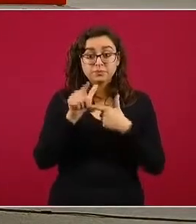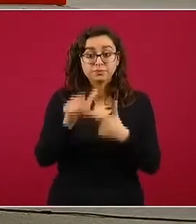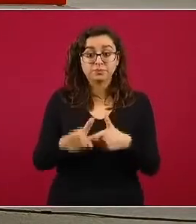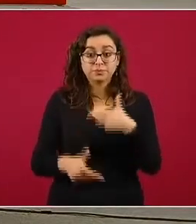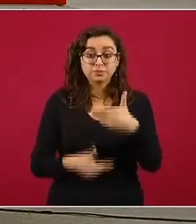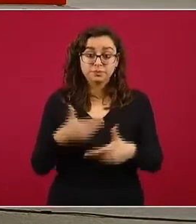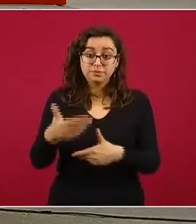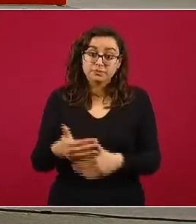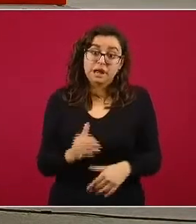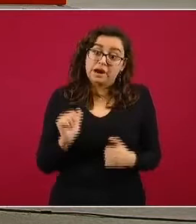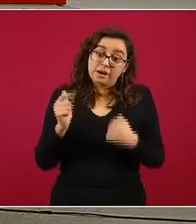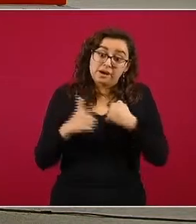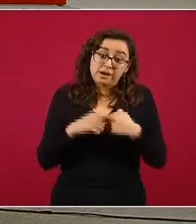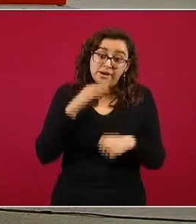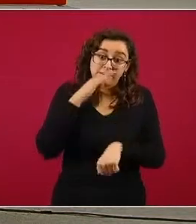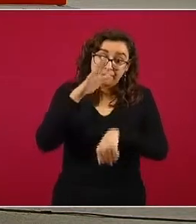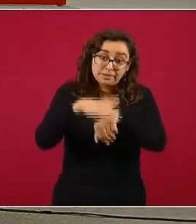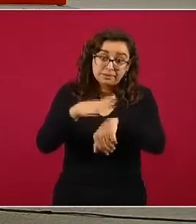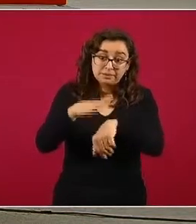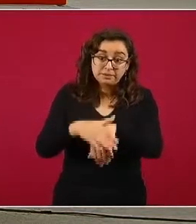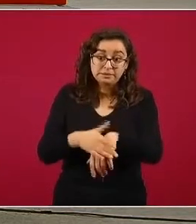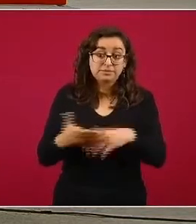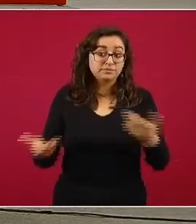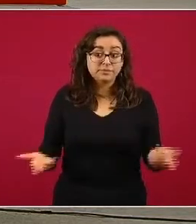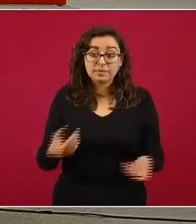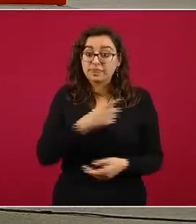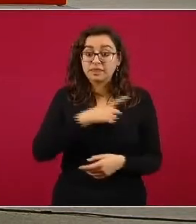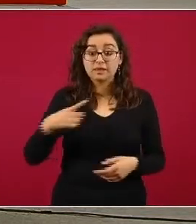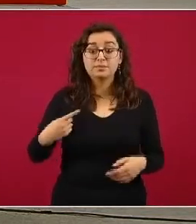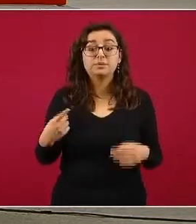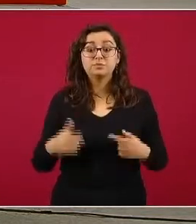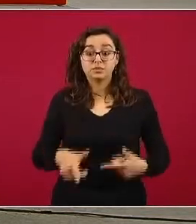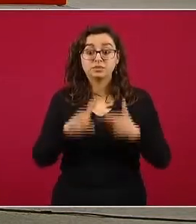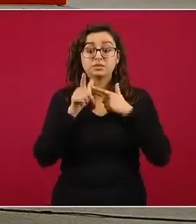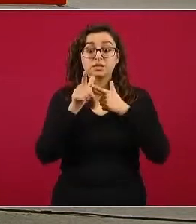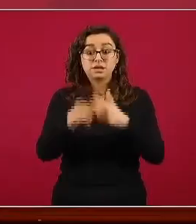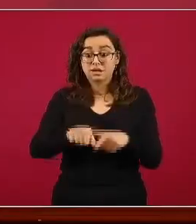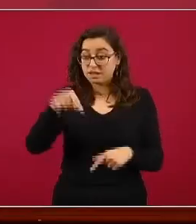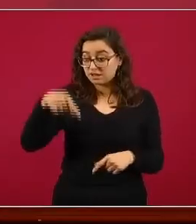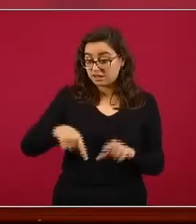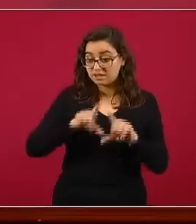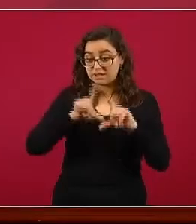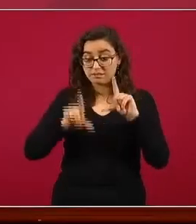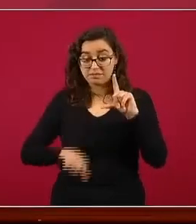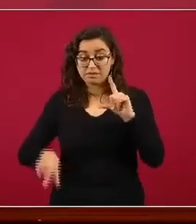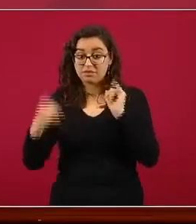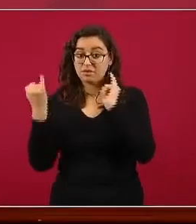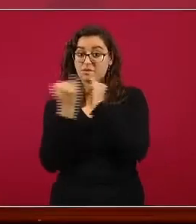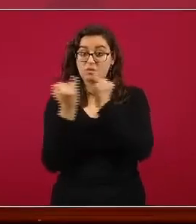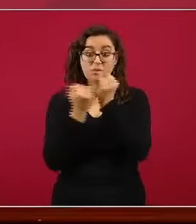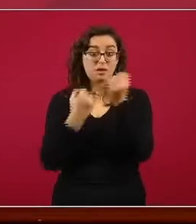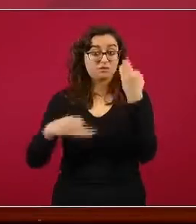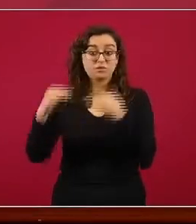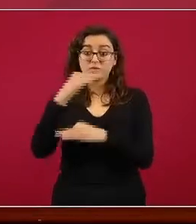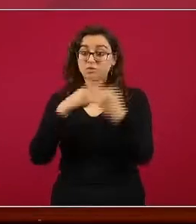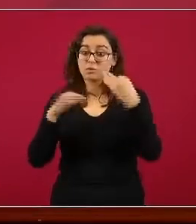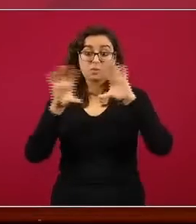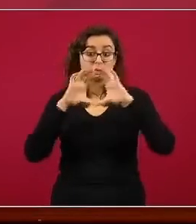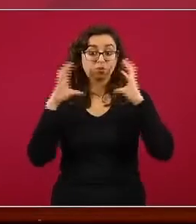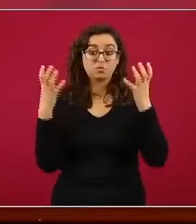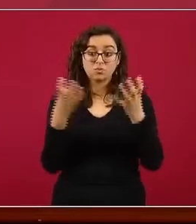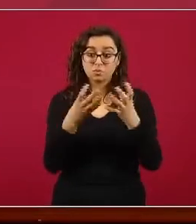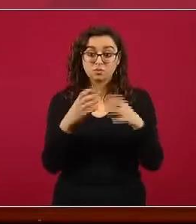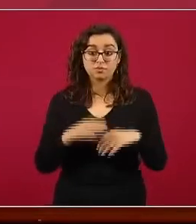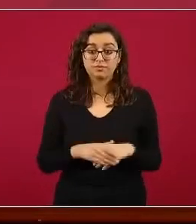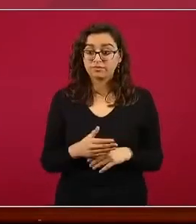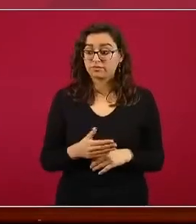déjeme decirle una cosa, así le tenemos que seguir haciendo en México y en todo el mundo. Como acaba de mostrar